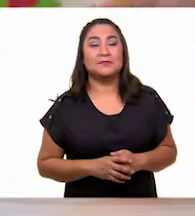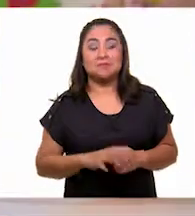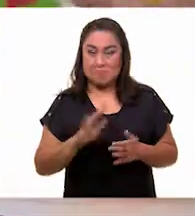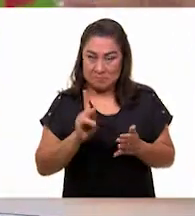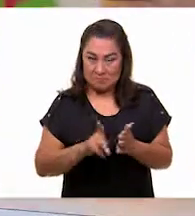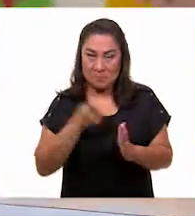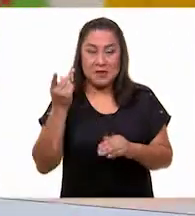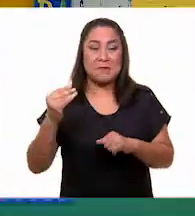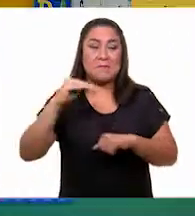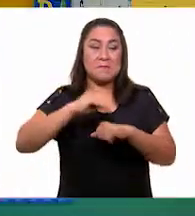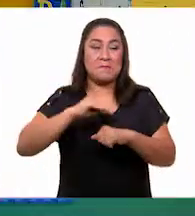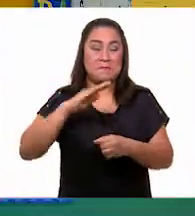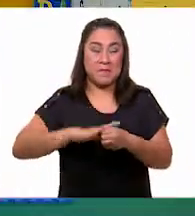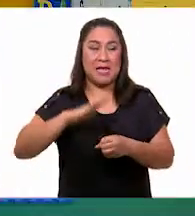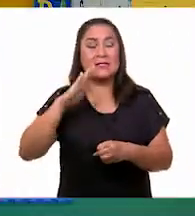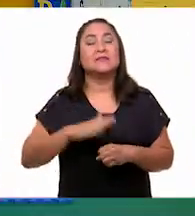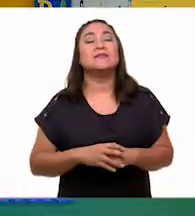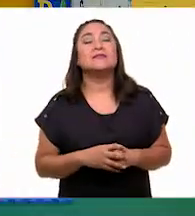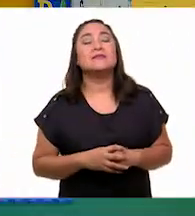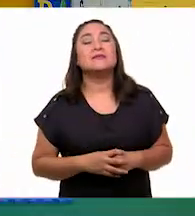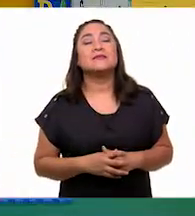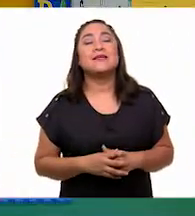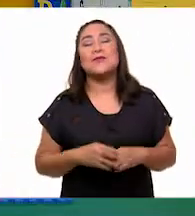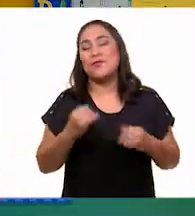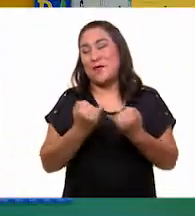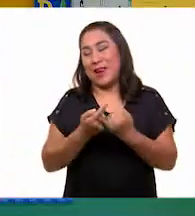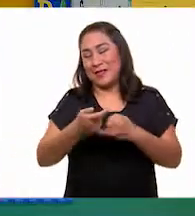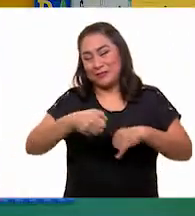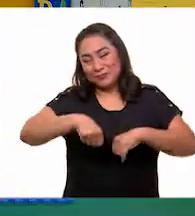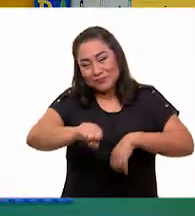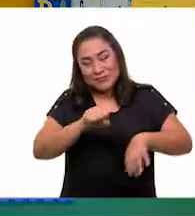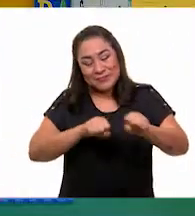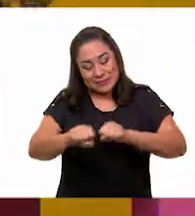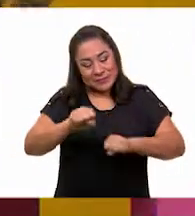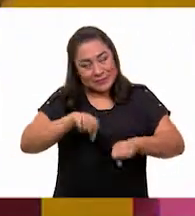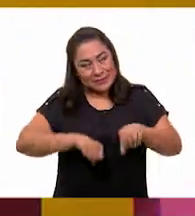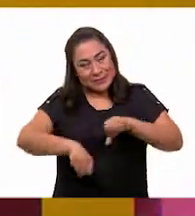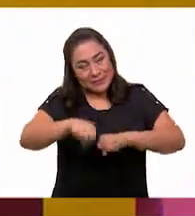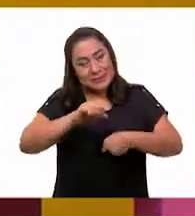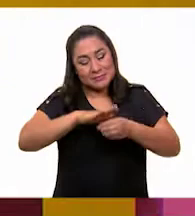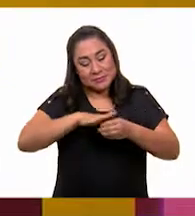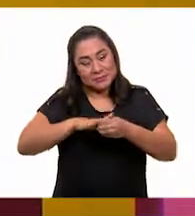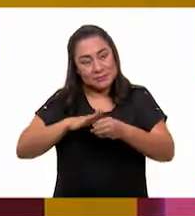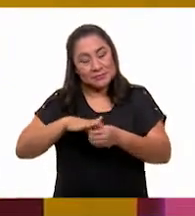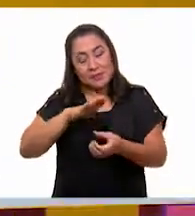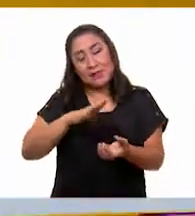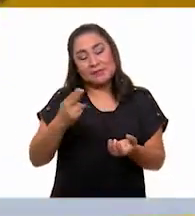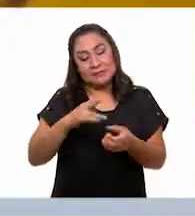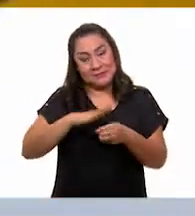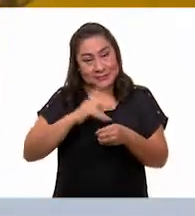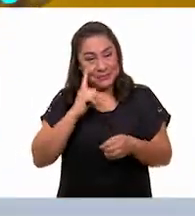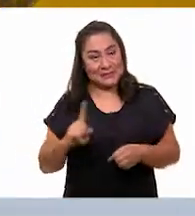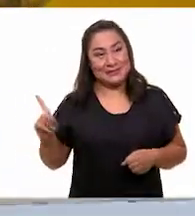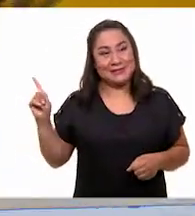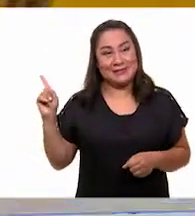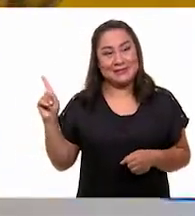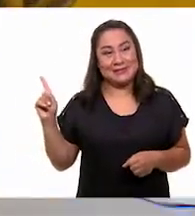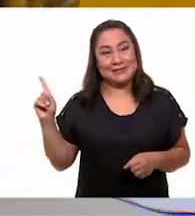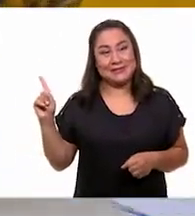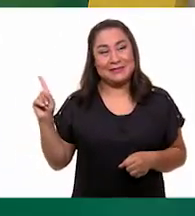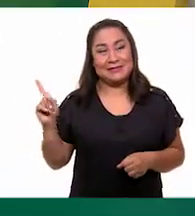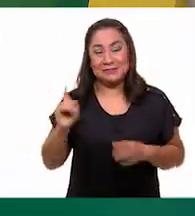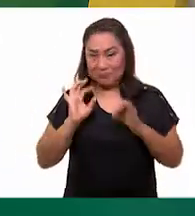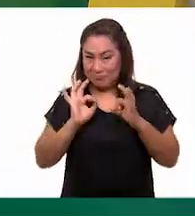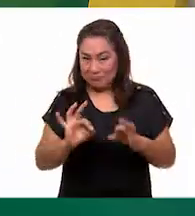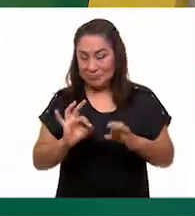más. Hay que hacerle como los panaderos, hay que darle golpecitos al recipiente para que le quepa